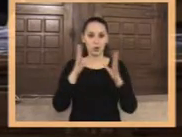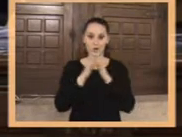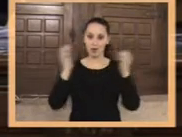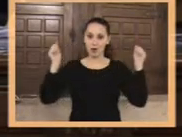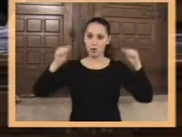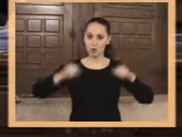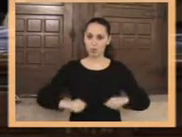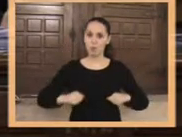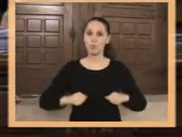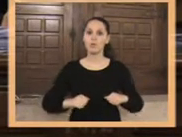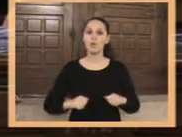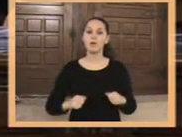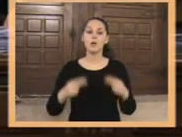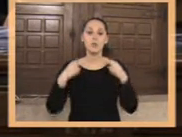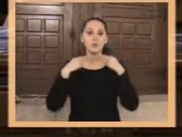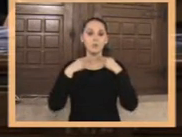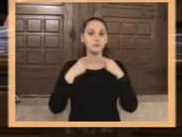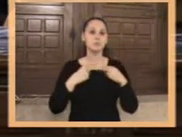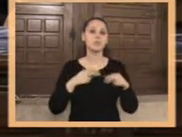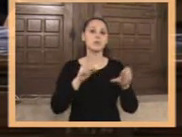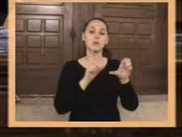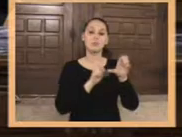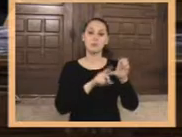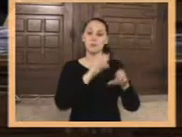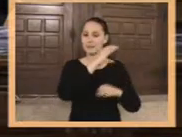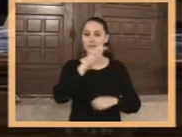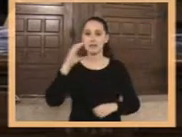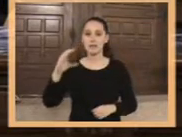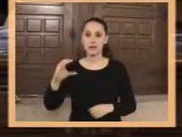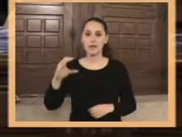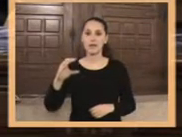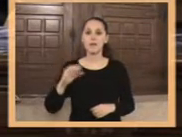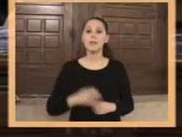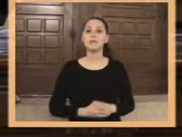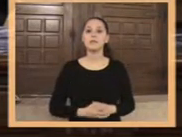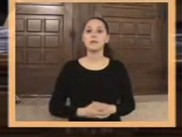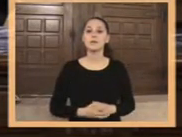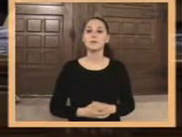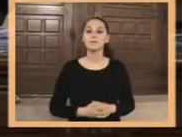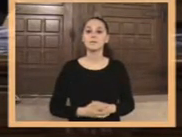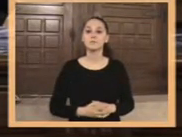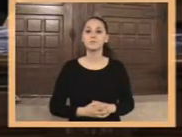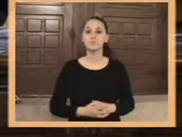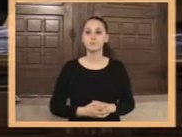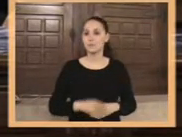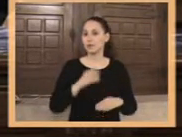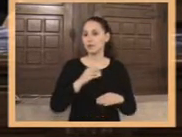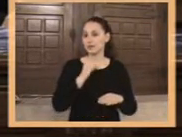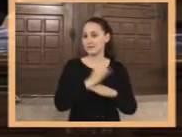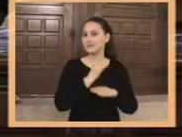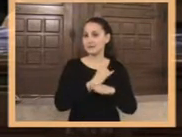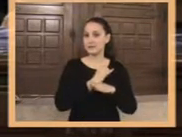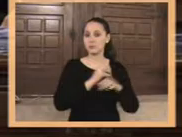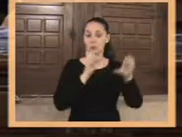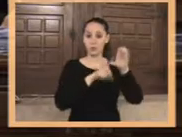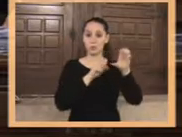la Diputación Provincial de Cáceres de fondos europeos que se aprobó en pleno de la institución provincial hace unas